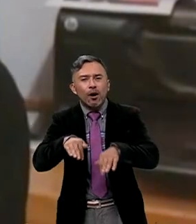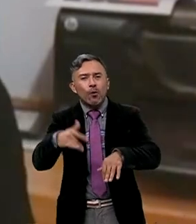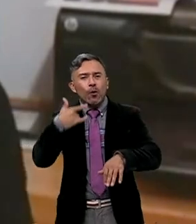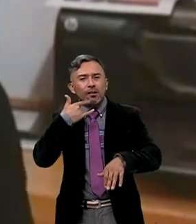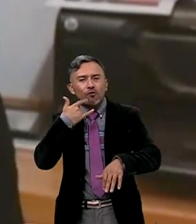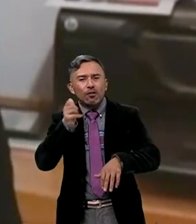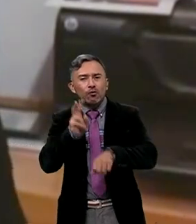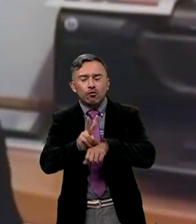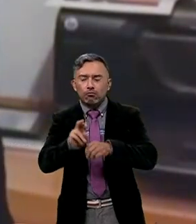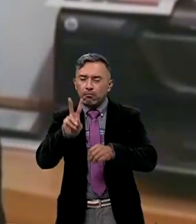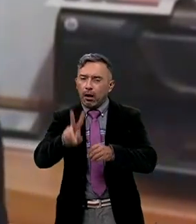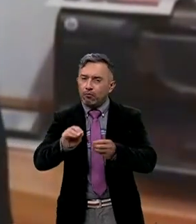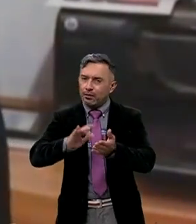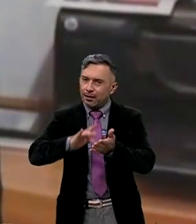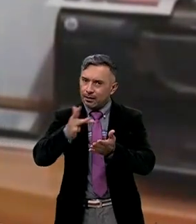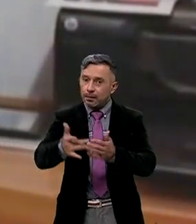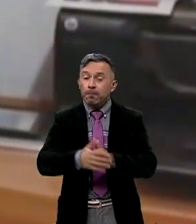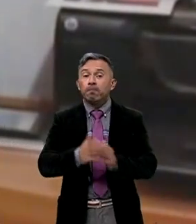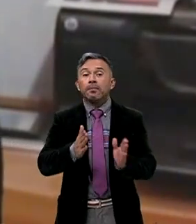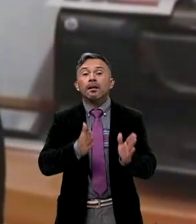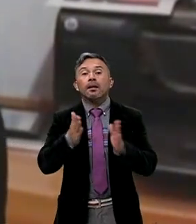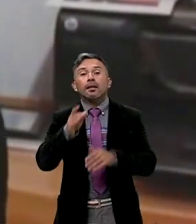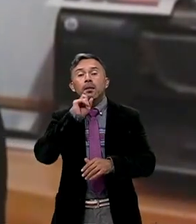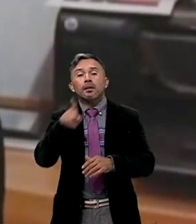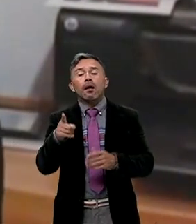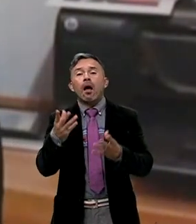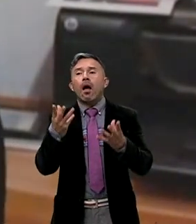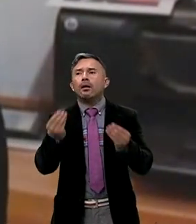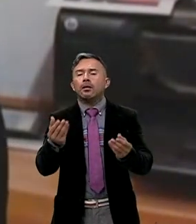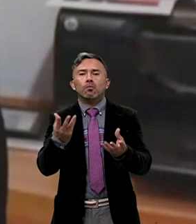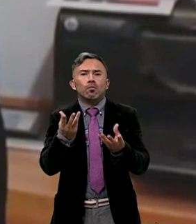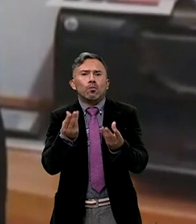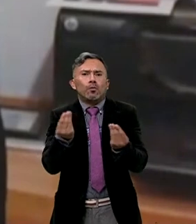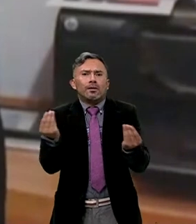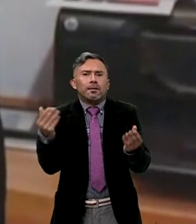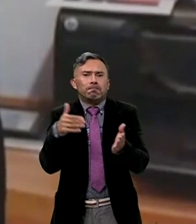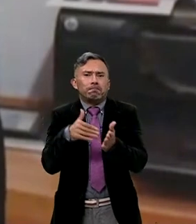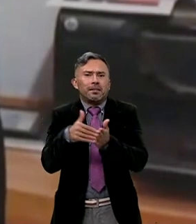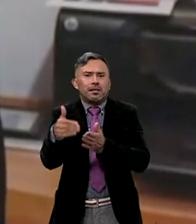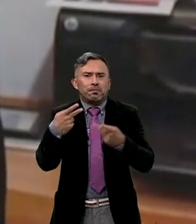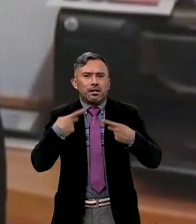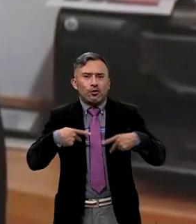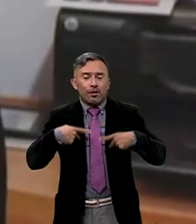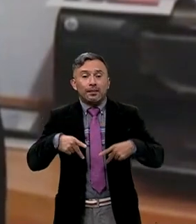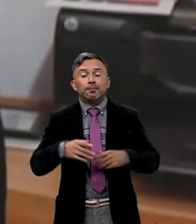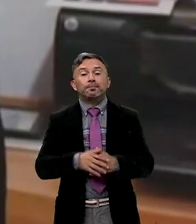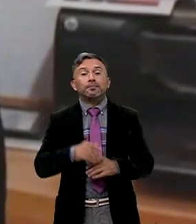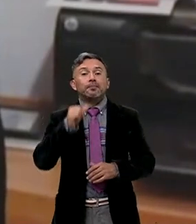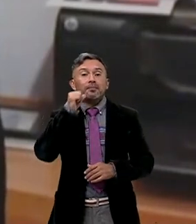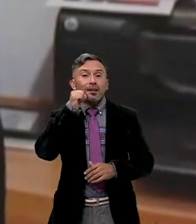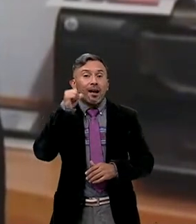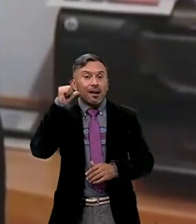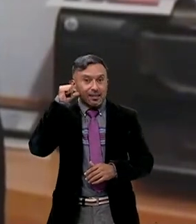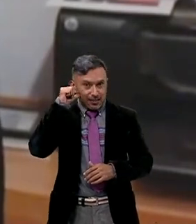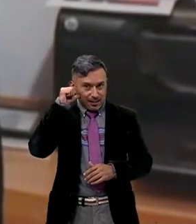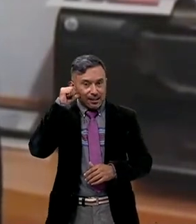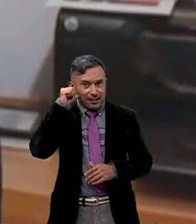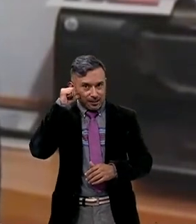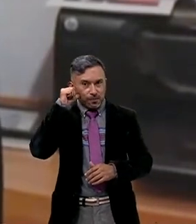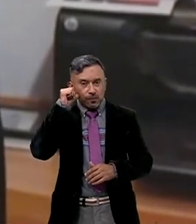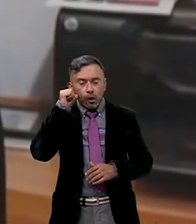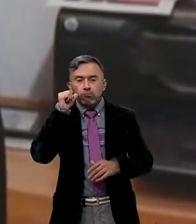quiero agradecer a las miles de personas que también el día de ayer fungieron como observadores electorales